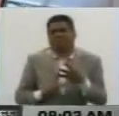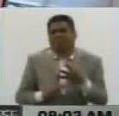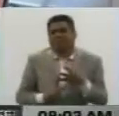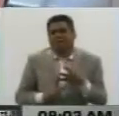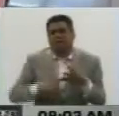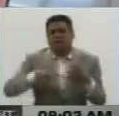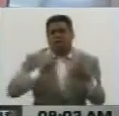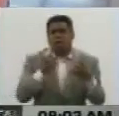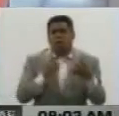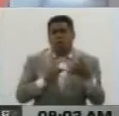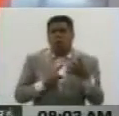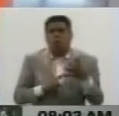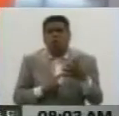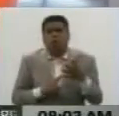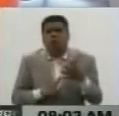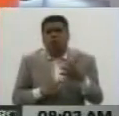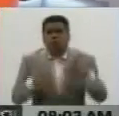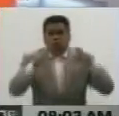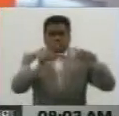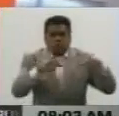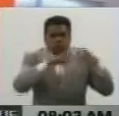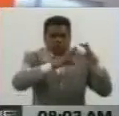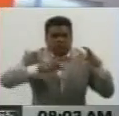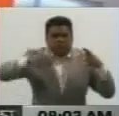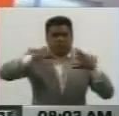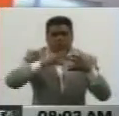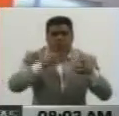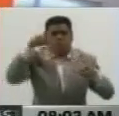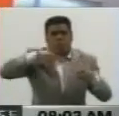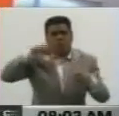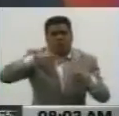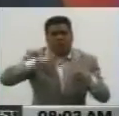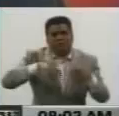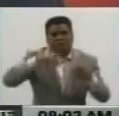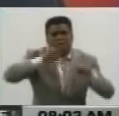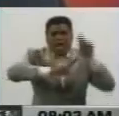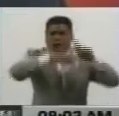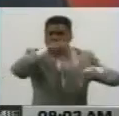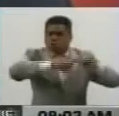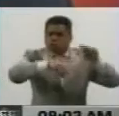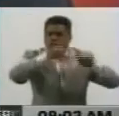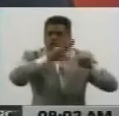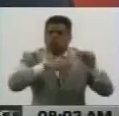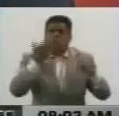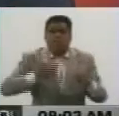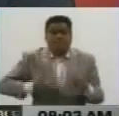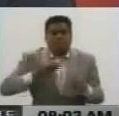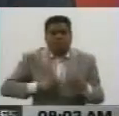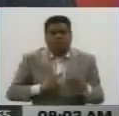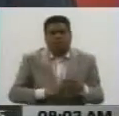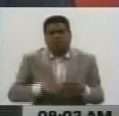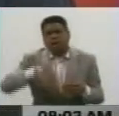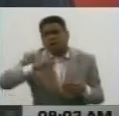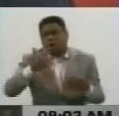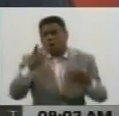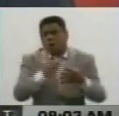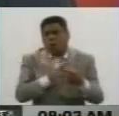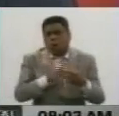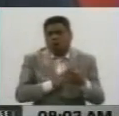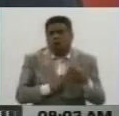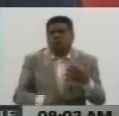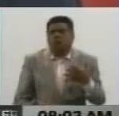vivienda, de la formación de la cerámica, de los elementos importantes para la industria de la construcción, tenemos feldespatos, estamos